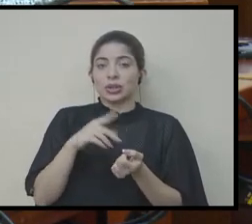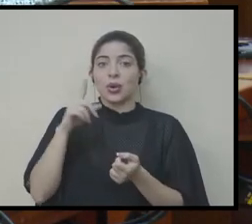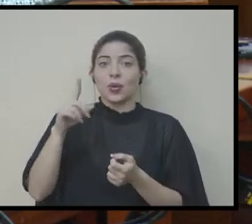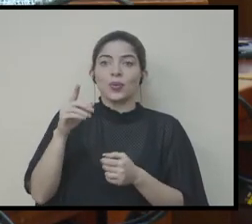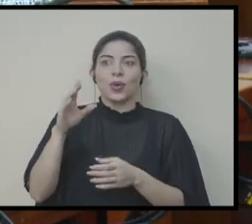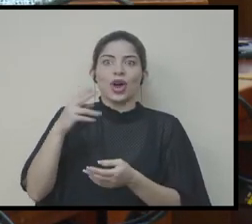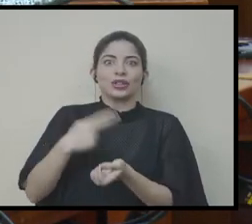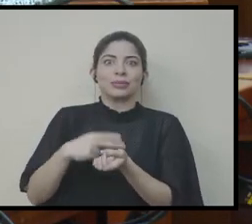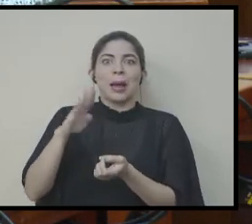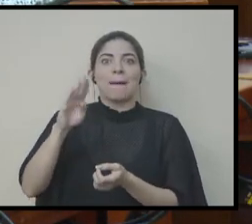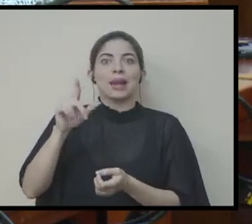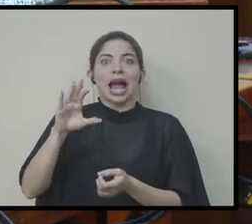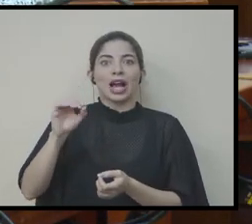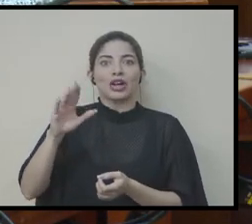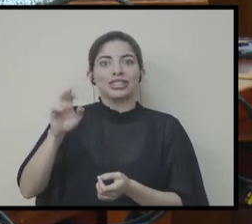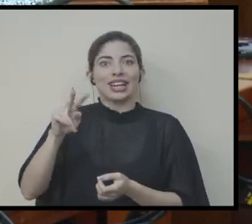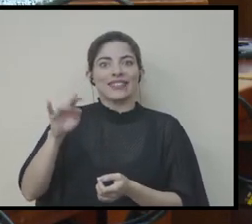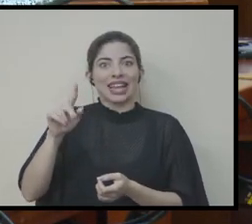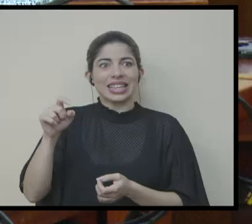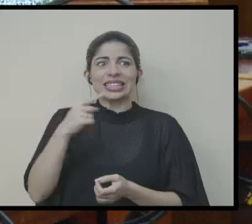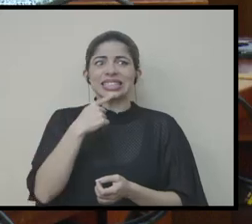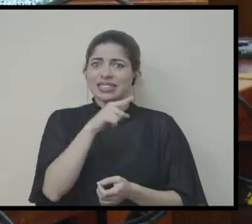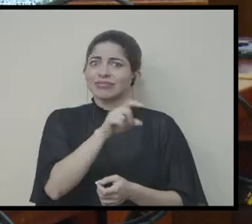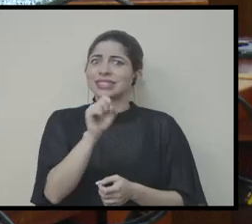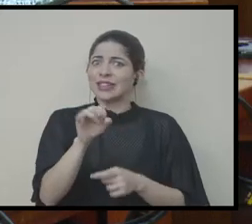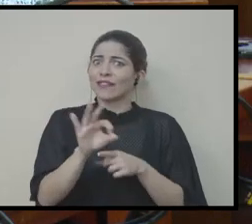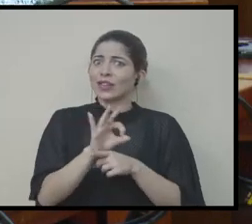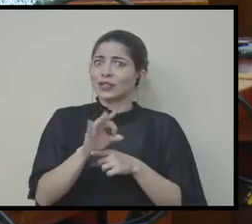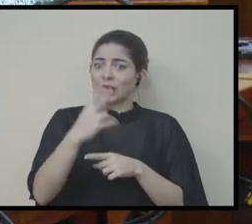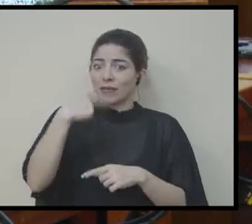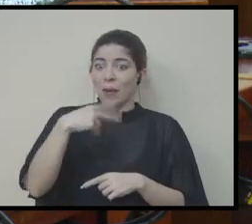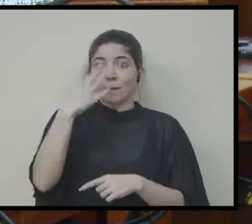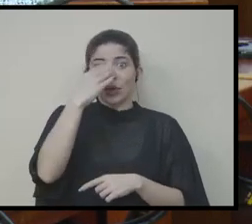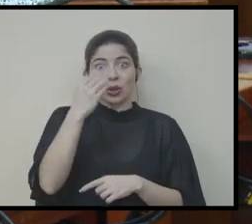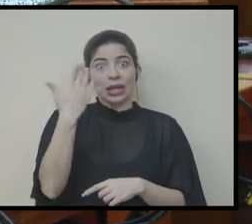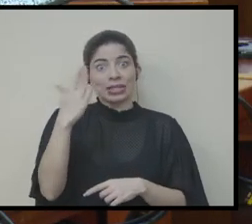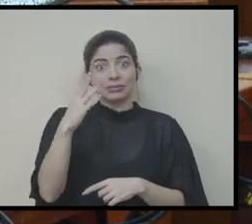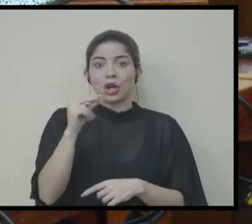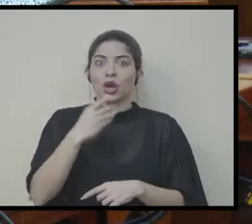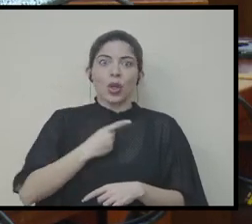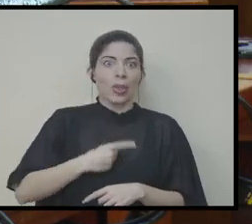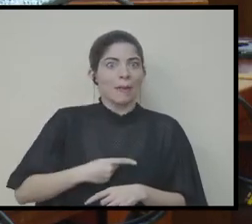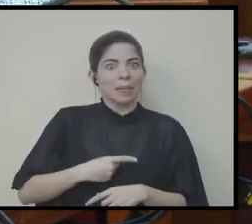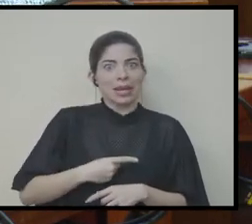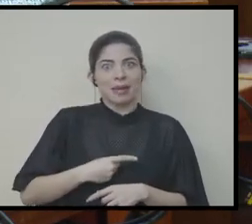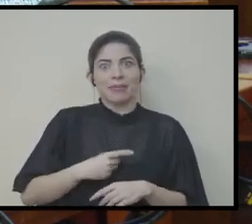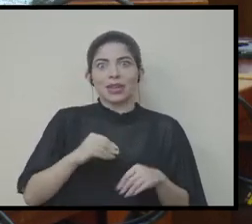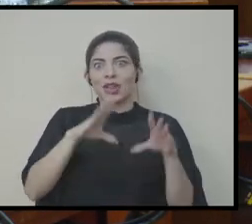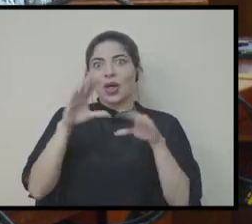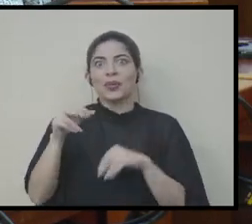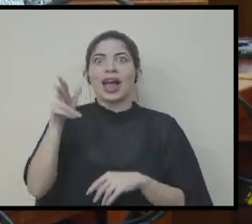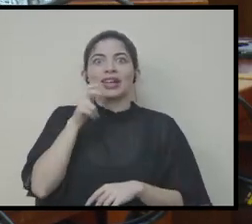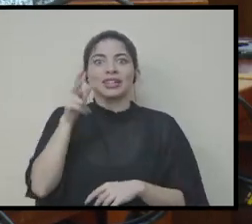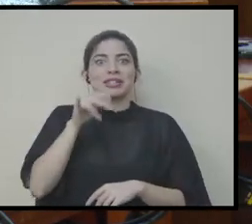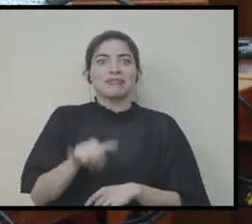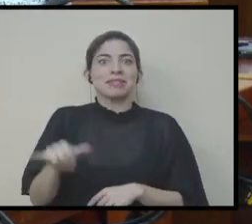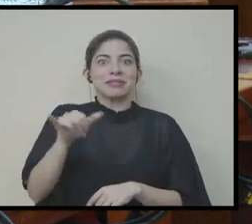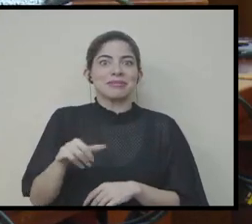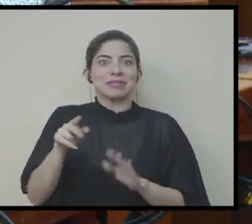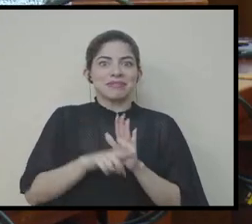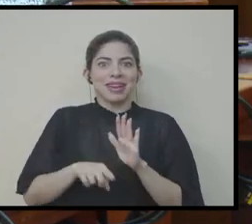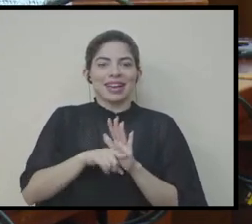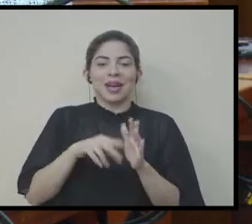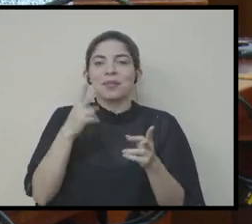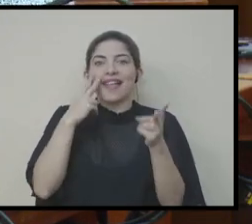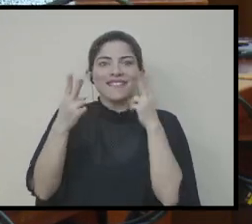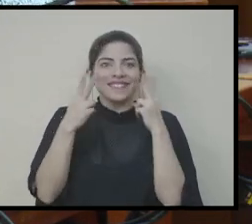Blanco Cervantes y me dice, Edwin, ¿vos sabes que eso funciona? Me dice, si uno se ve bonito en el espejo, no se deprime de estar todo el día escuchando esto. Pues todo entra